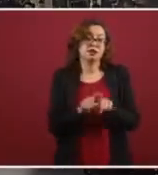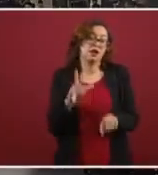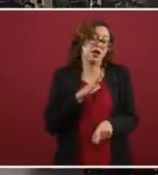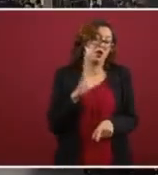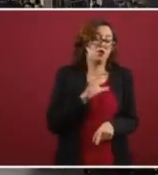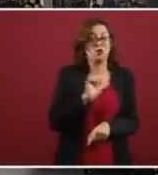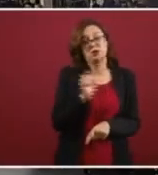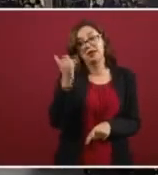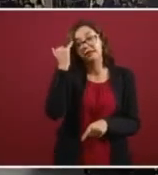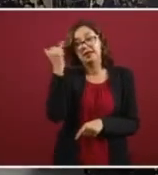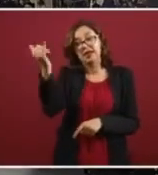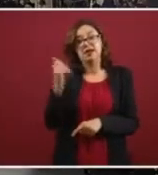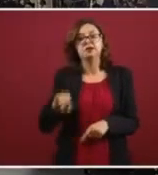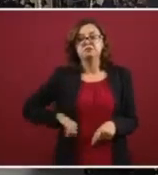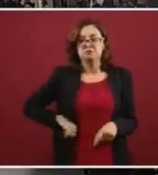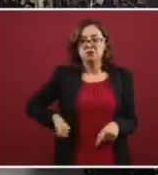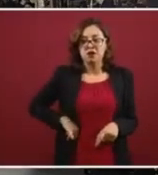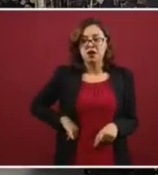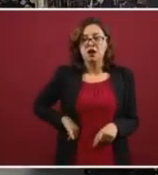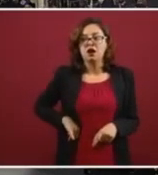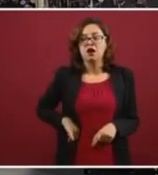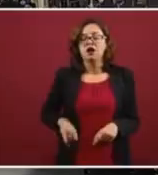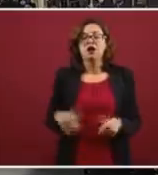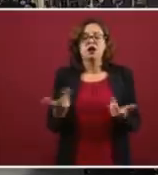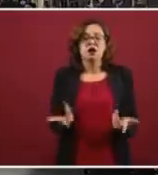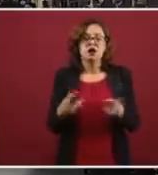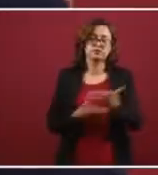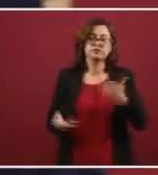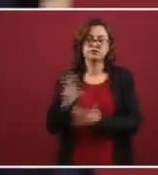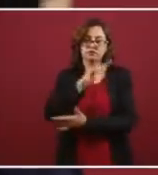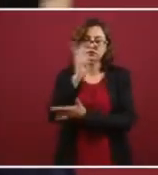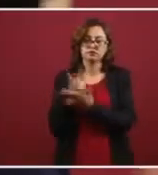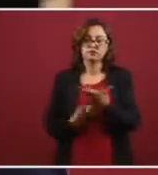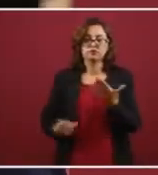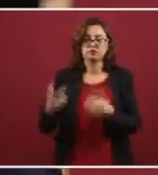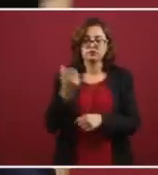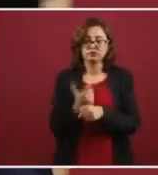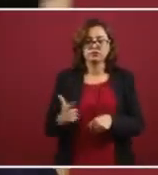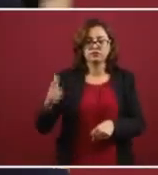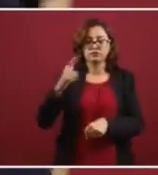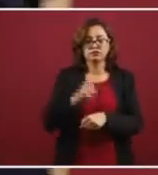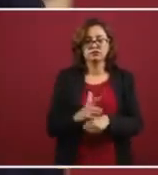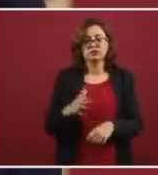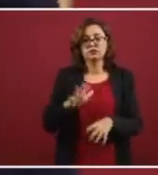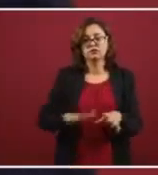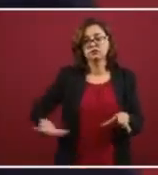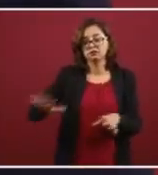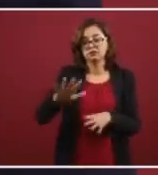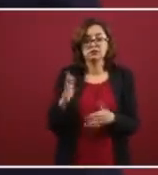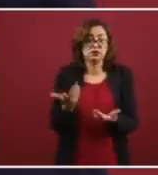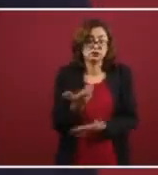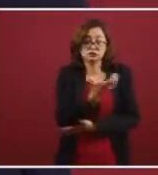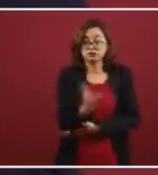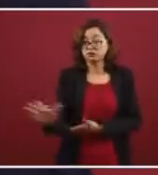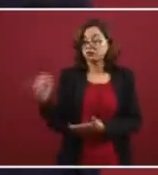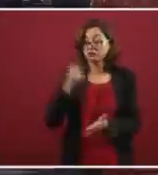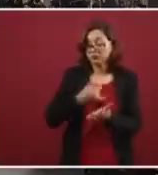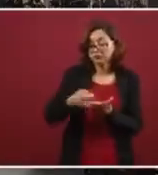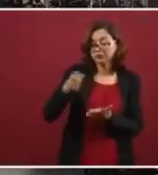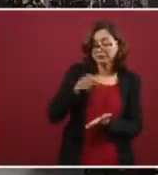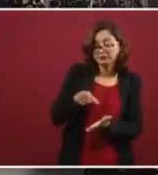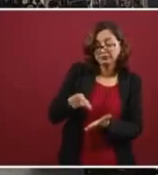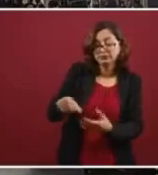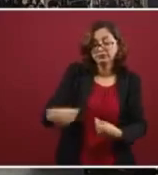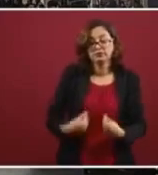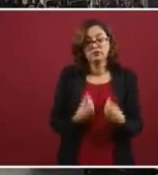que lleva a cabo el gobierno mexicano en la región de Centroamérica. Este programa de Sembrando Vida, por ejemplo, es un programa que ya